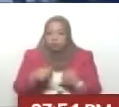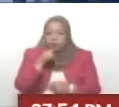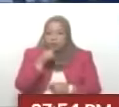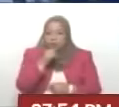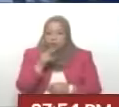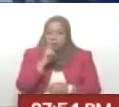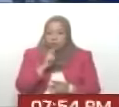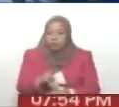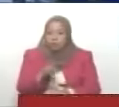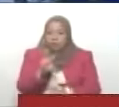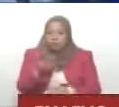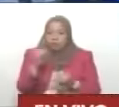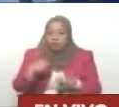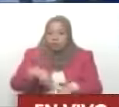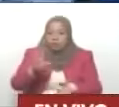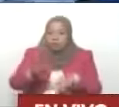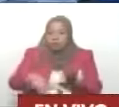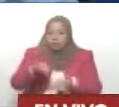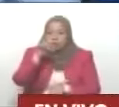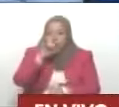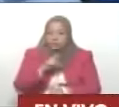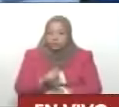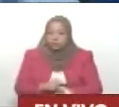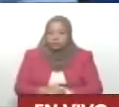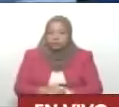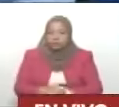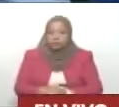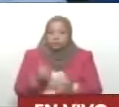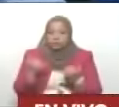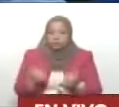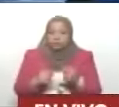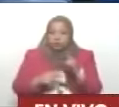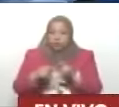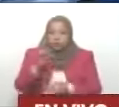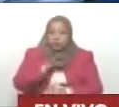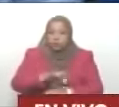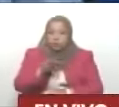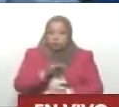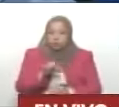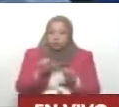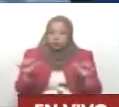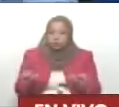la respuesta adecuada hace 15 años. Ahora vamos a construir un sistema.